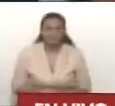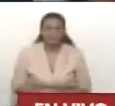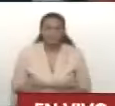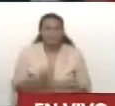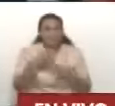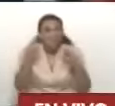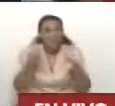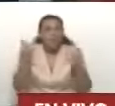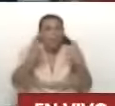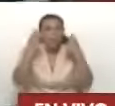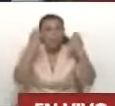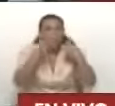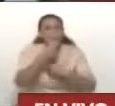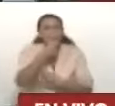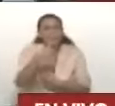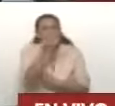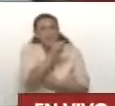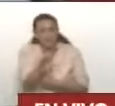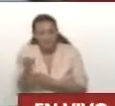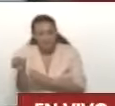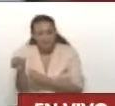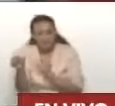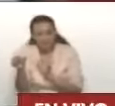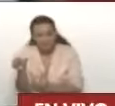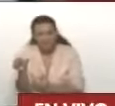bonita, leccionadora.